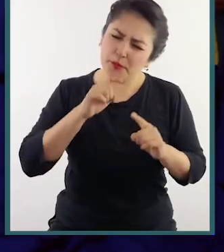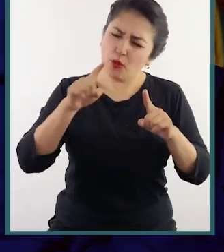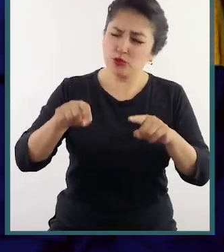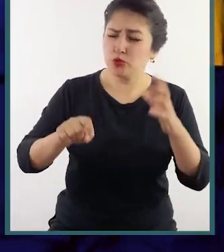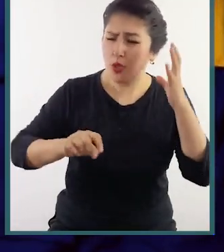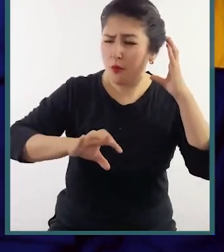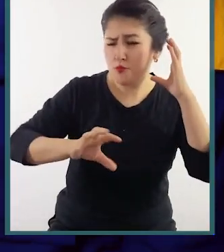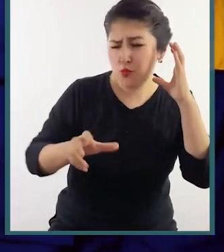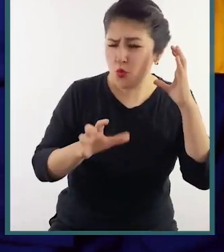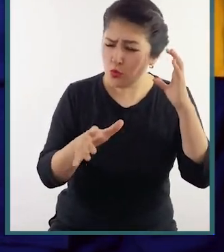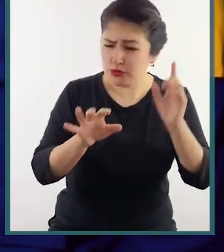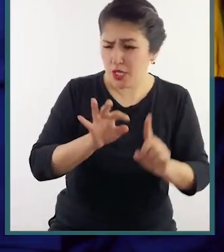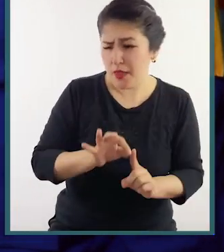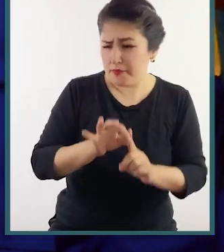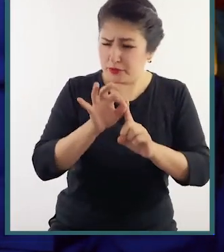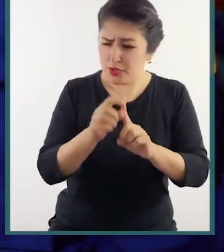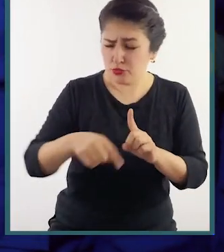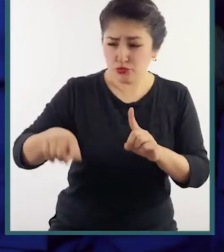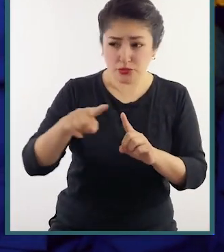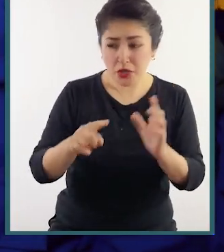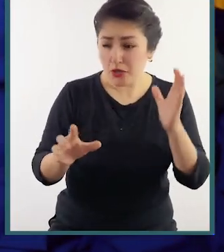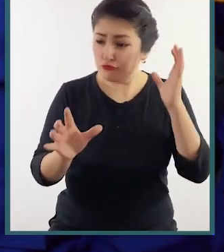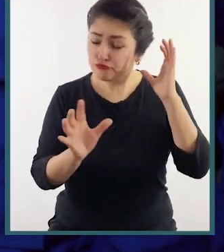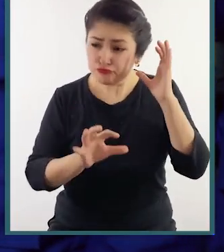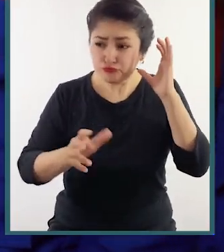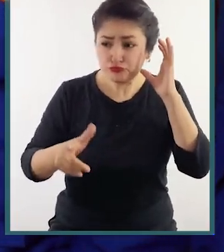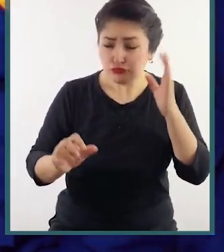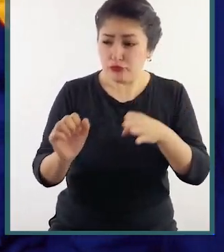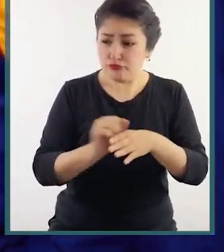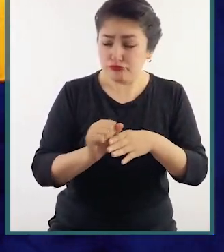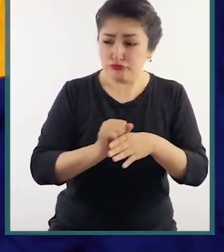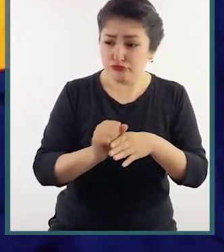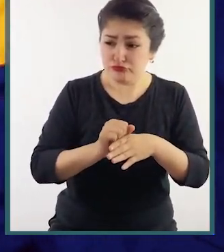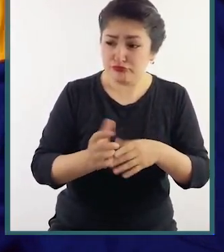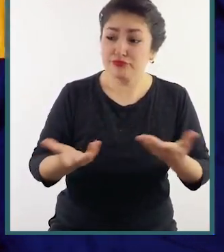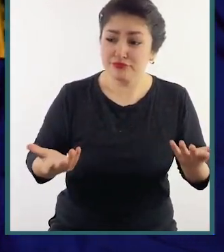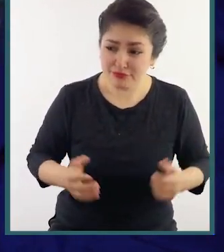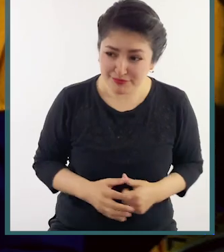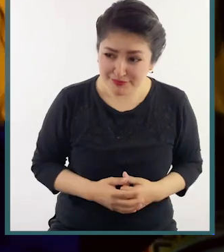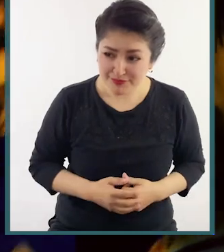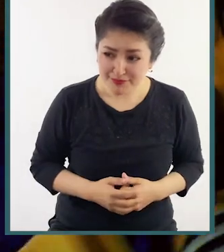alguna música en especial que ustedes escuchan en su entrenamiento?